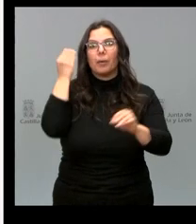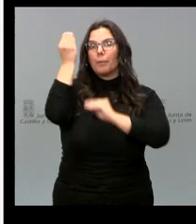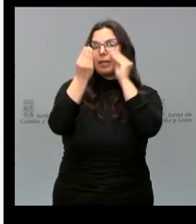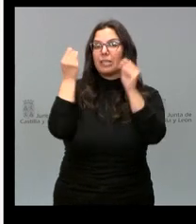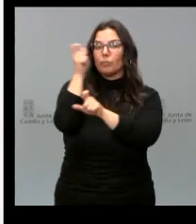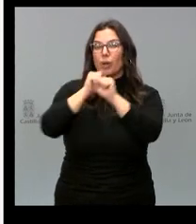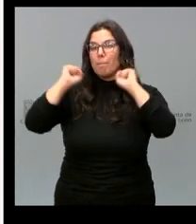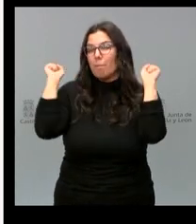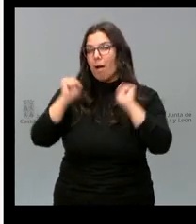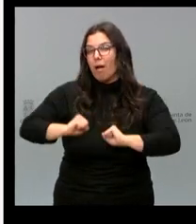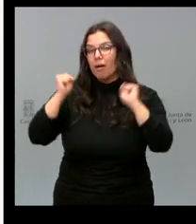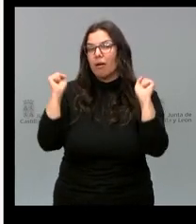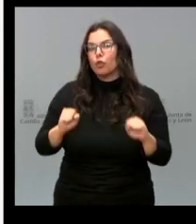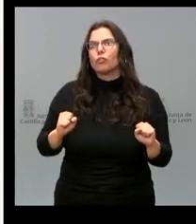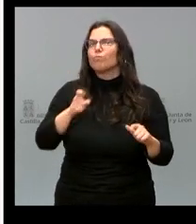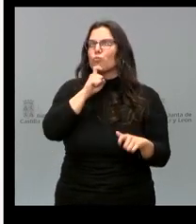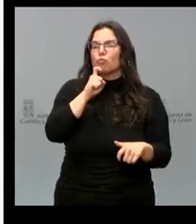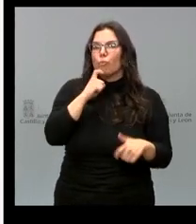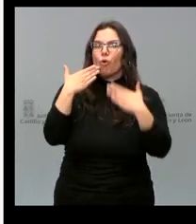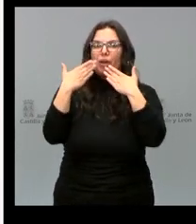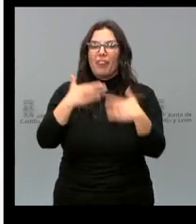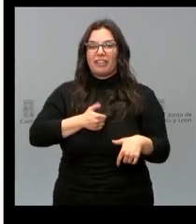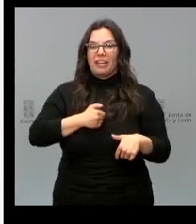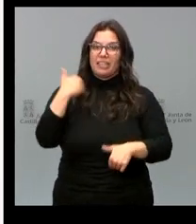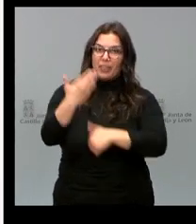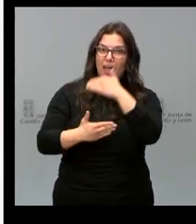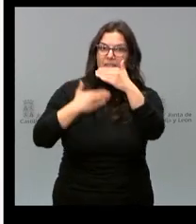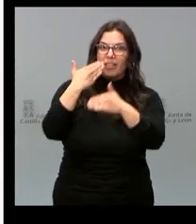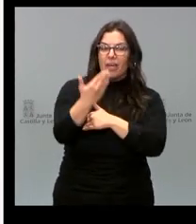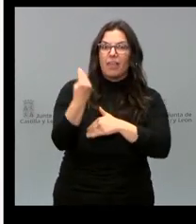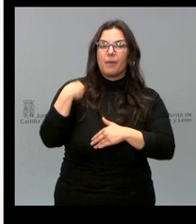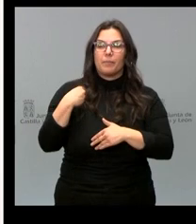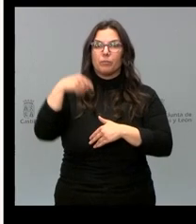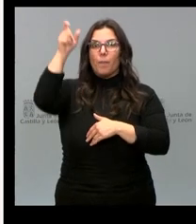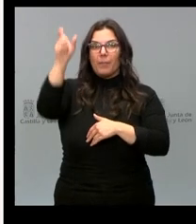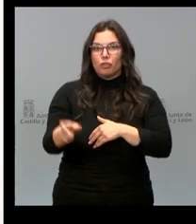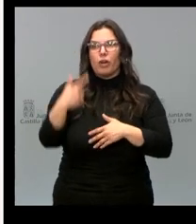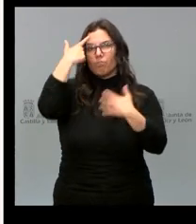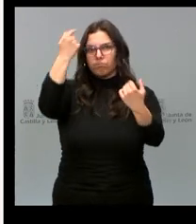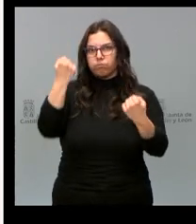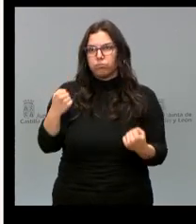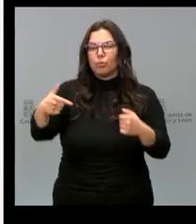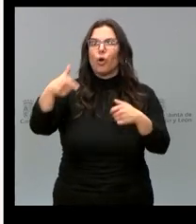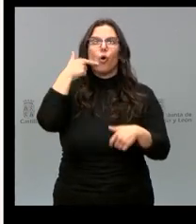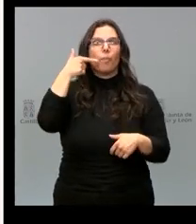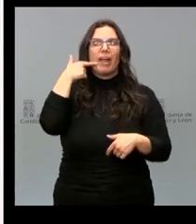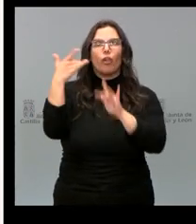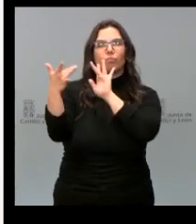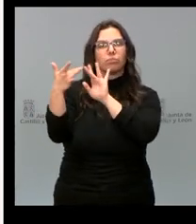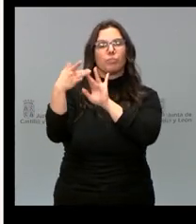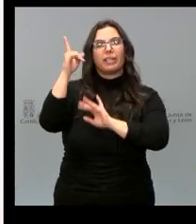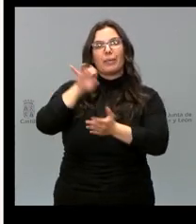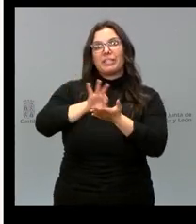personas mayores, a través de la teleasistencia avanzada con operadores especializados y con un nuevo